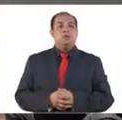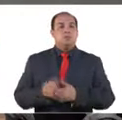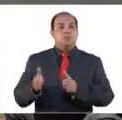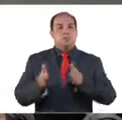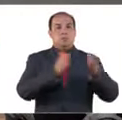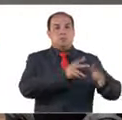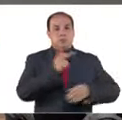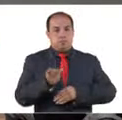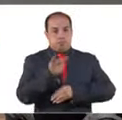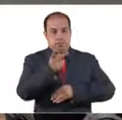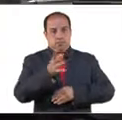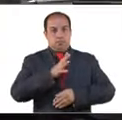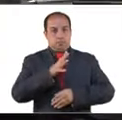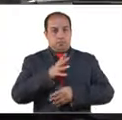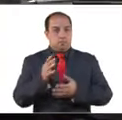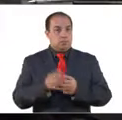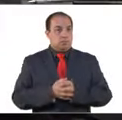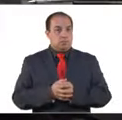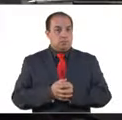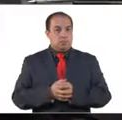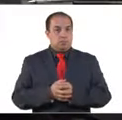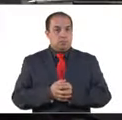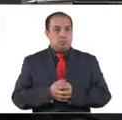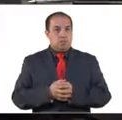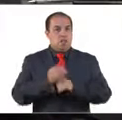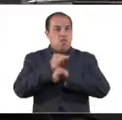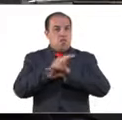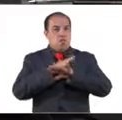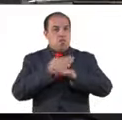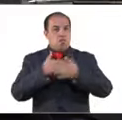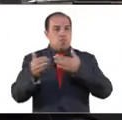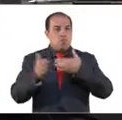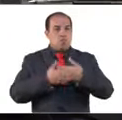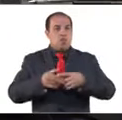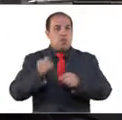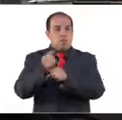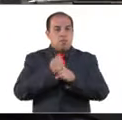preguntarle si tiene alguna actualización de las investigaciones sobre el caso de Ariadna.